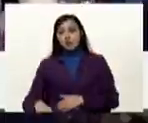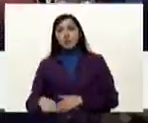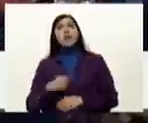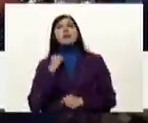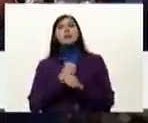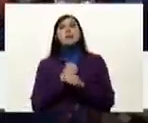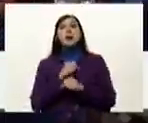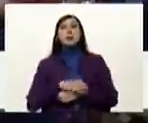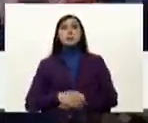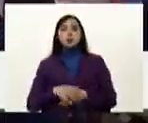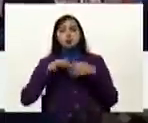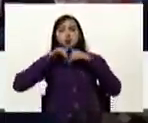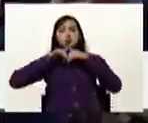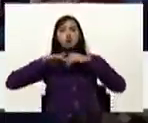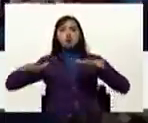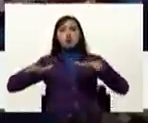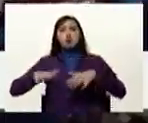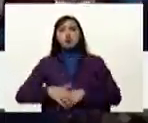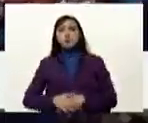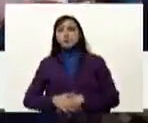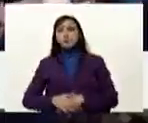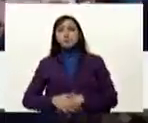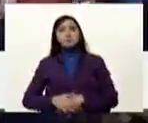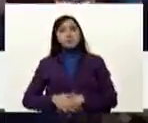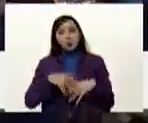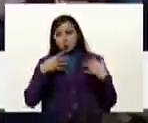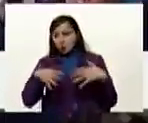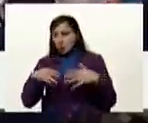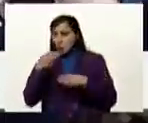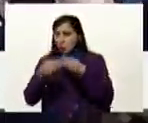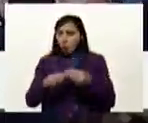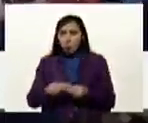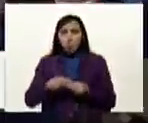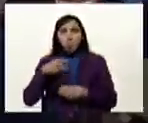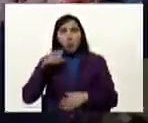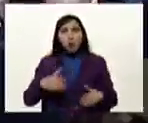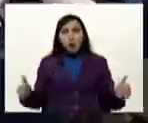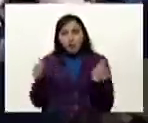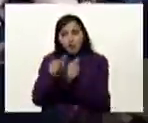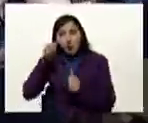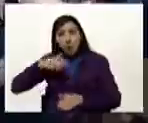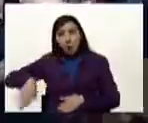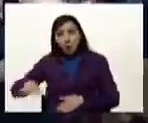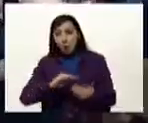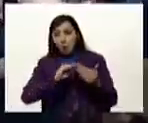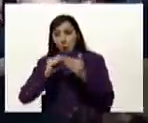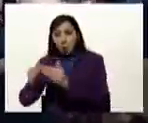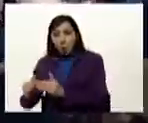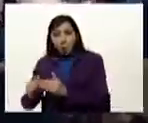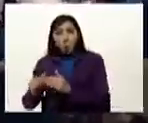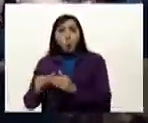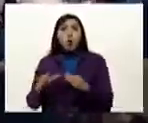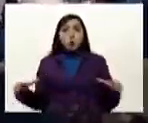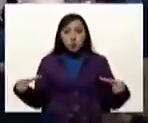bueno, y entonces estamos desplegando brigadas con el Poder Popular, con el Consejo Comunal, con la Comuna, con los equipos de trabajo que